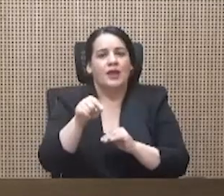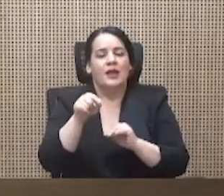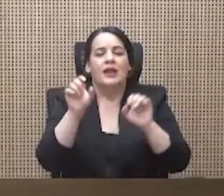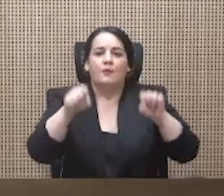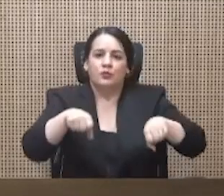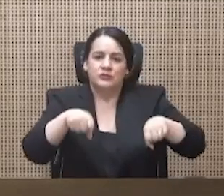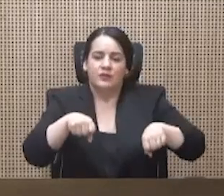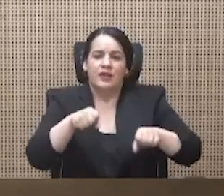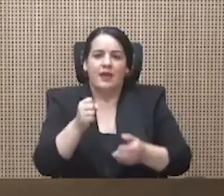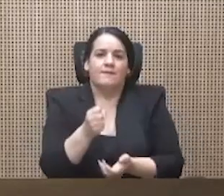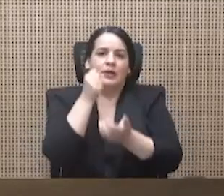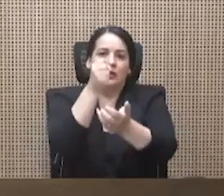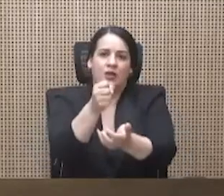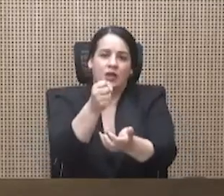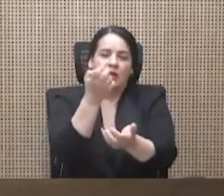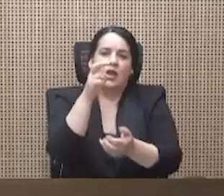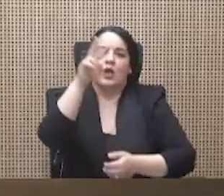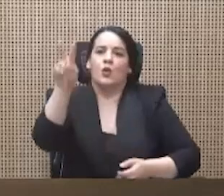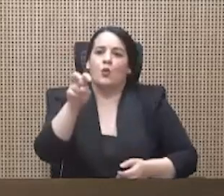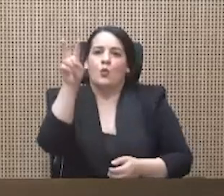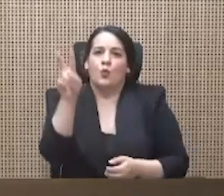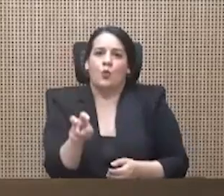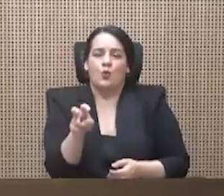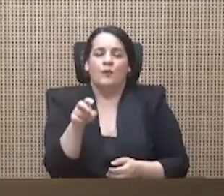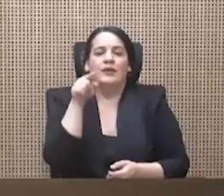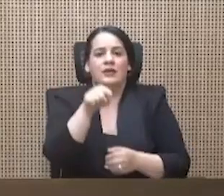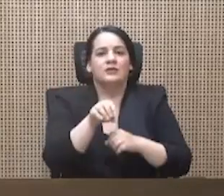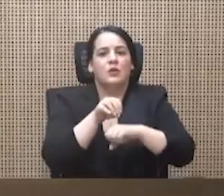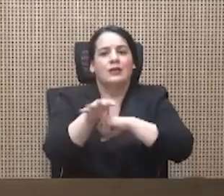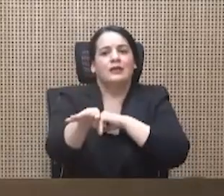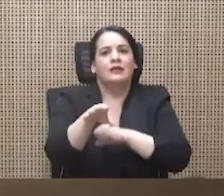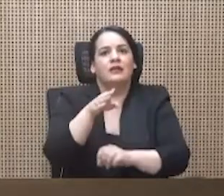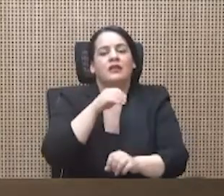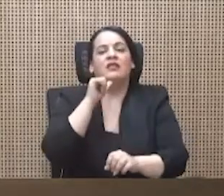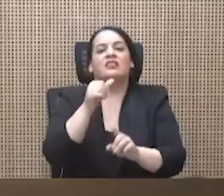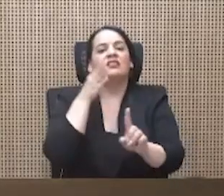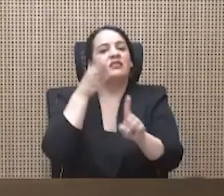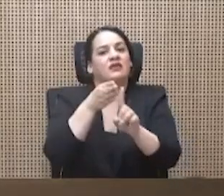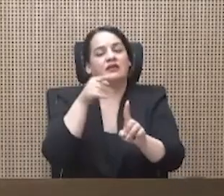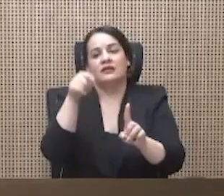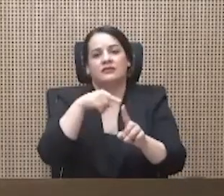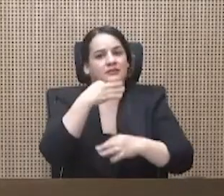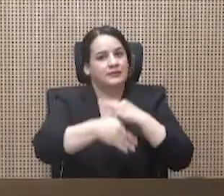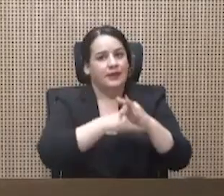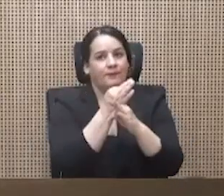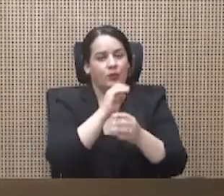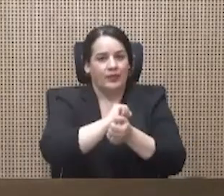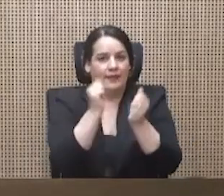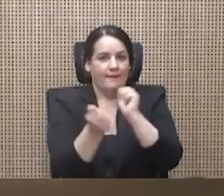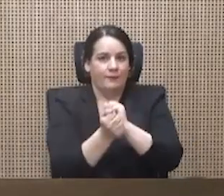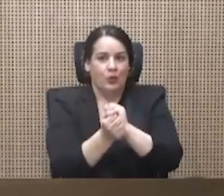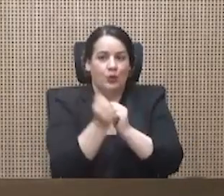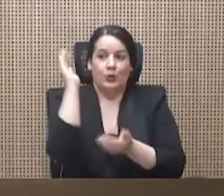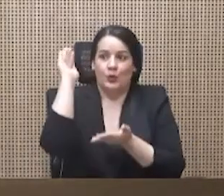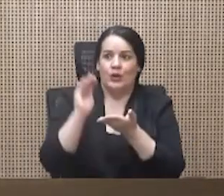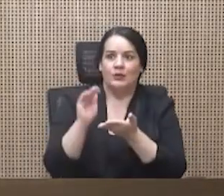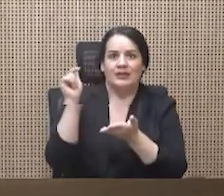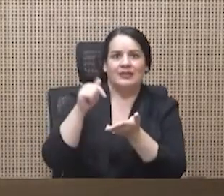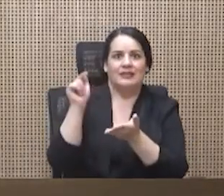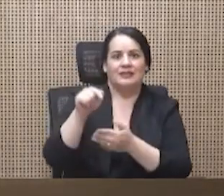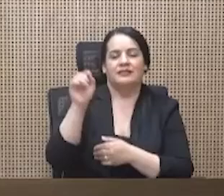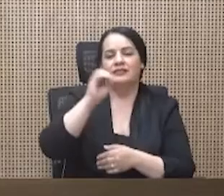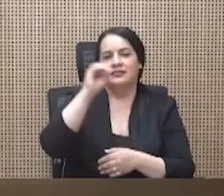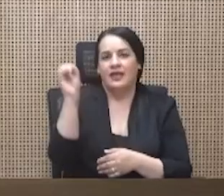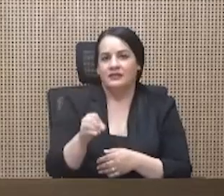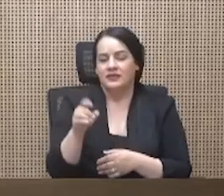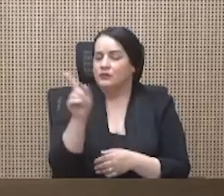invertir en colones, lo que incide indirectamente en el tipo de cambio. La reducción en esta tasa no ha